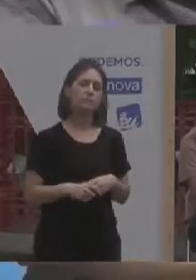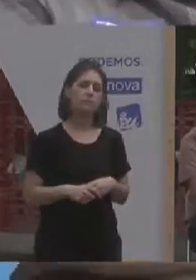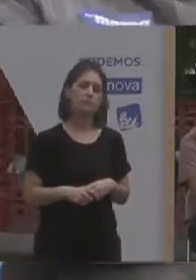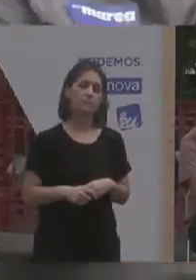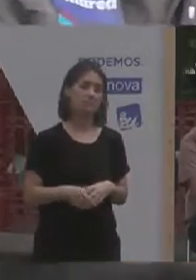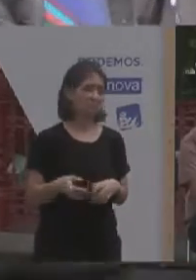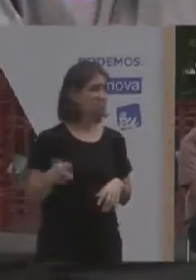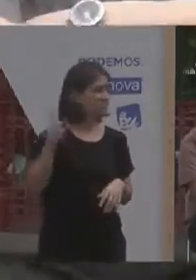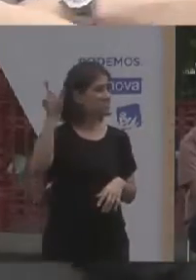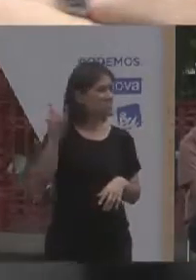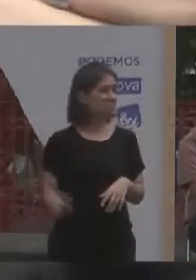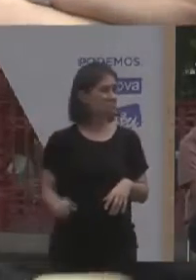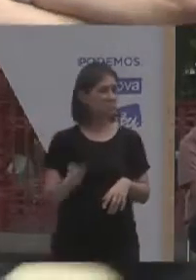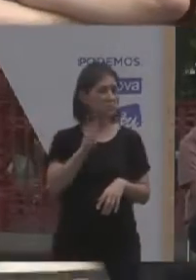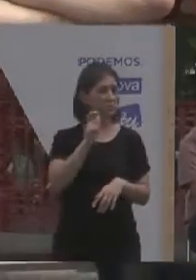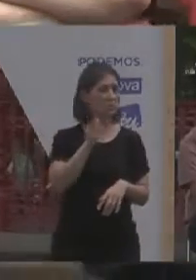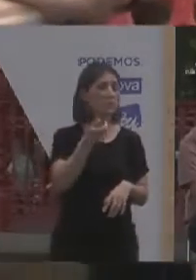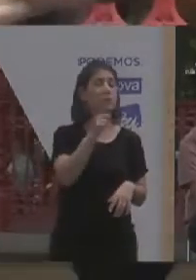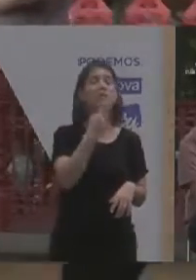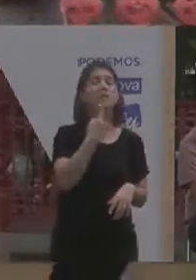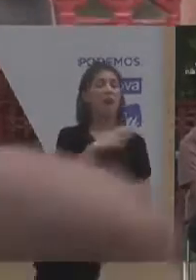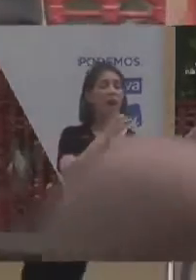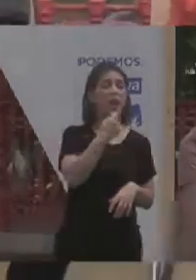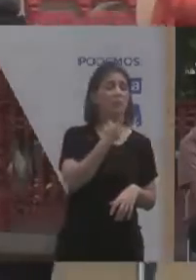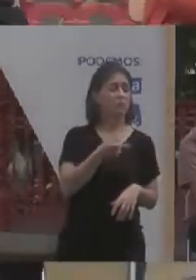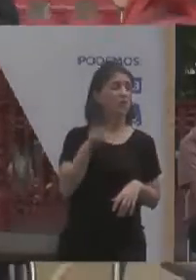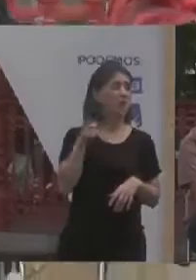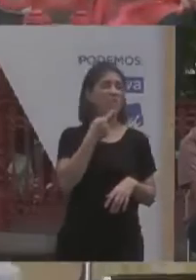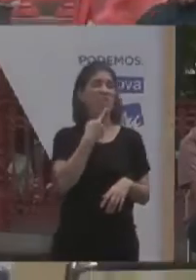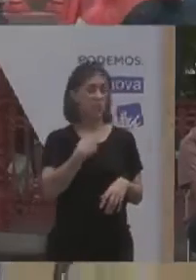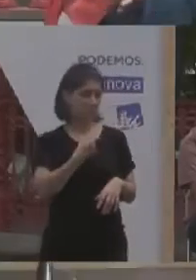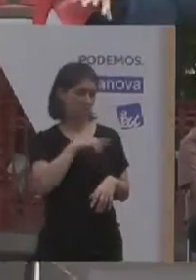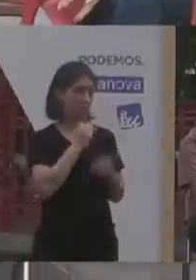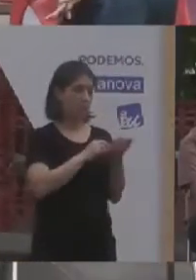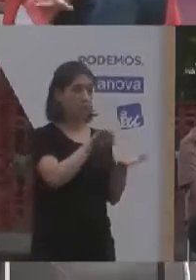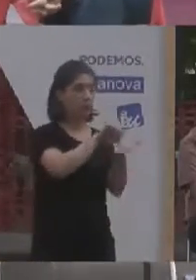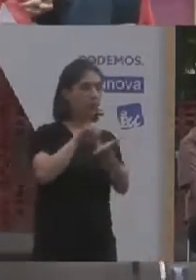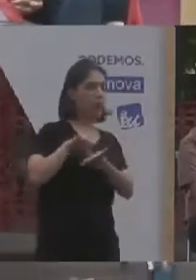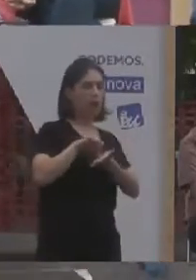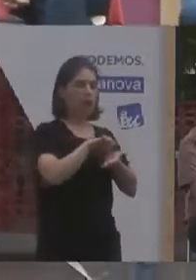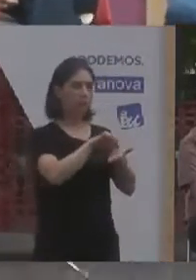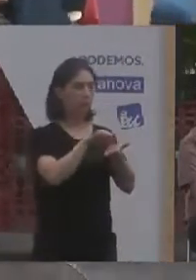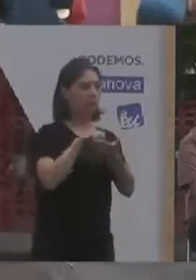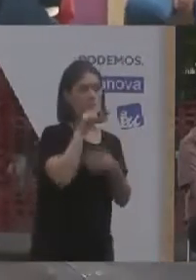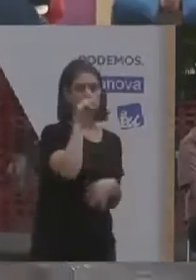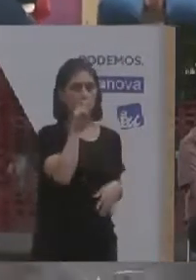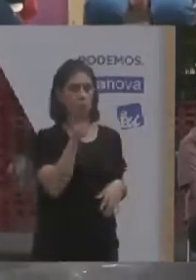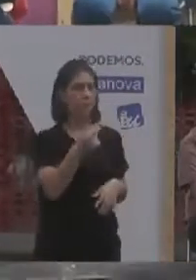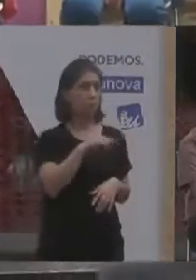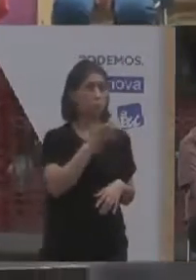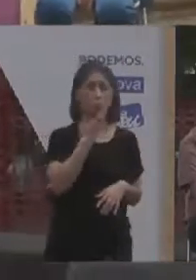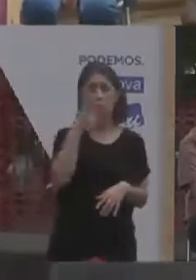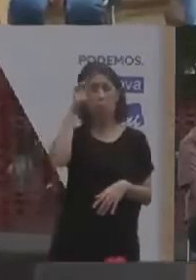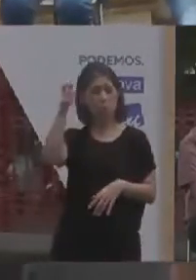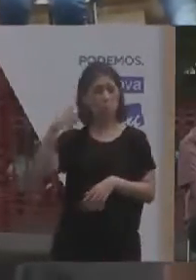E tamén dixo, como antes ben decía Carmen, falou de que éramos uns urbanitas que non coñecíamos